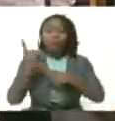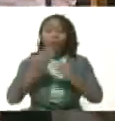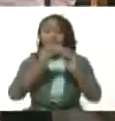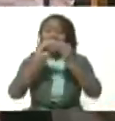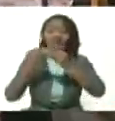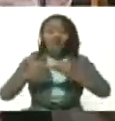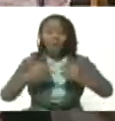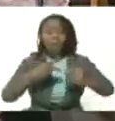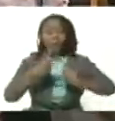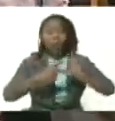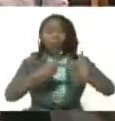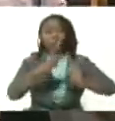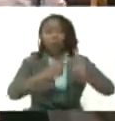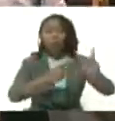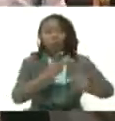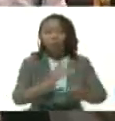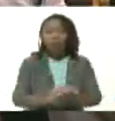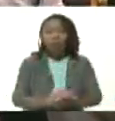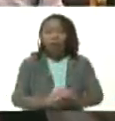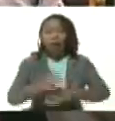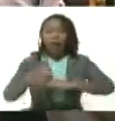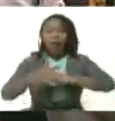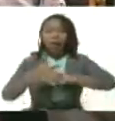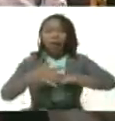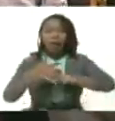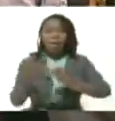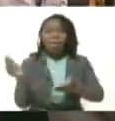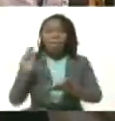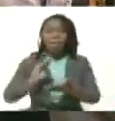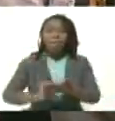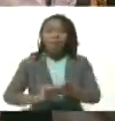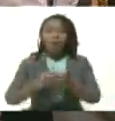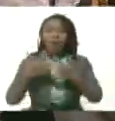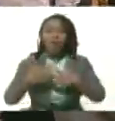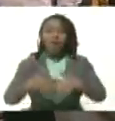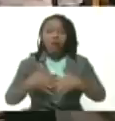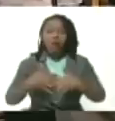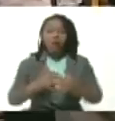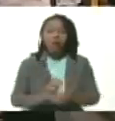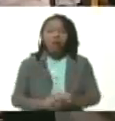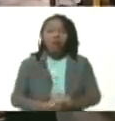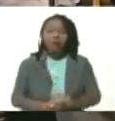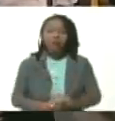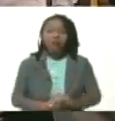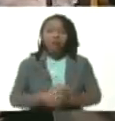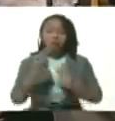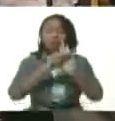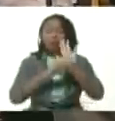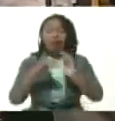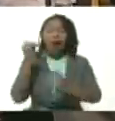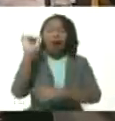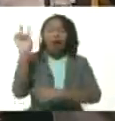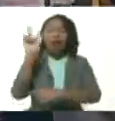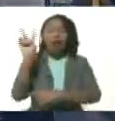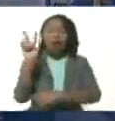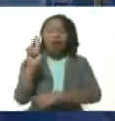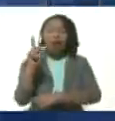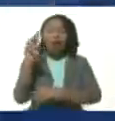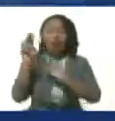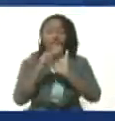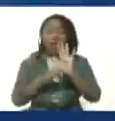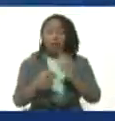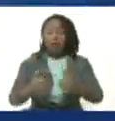los procesos, de la tecnología aplicada a la industria. El nivel que tiene Venezuela es un nivel